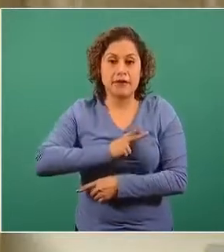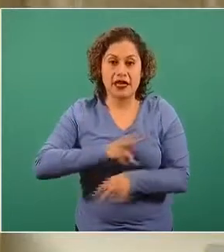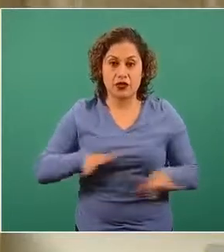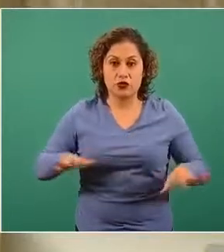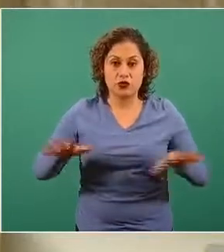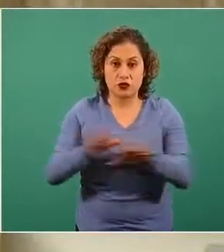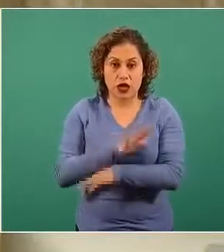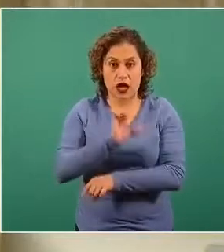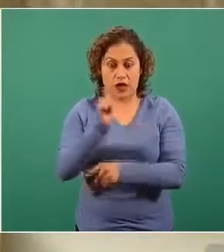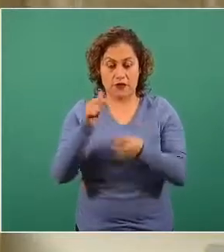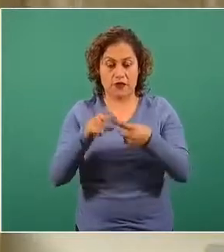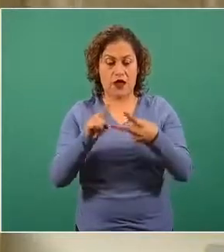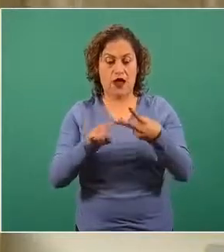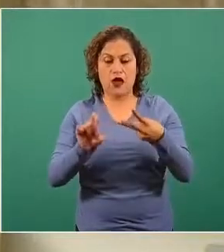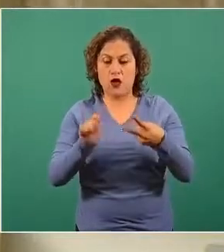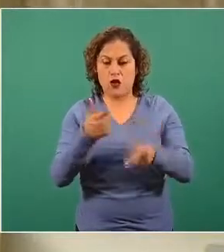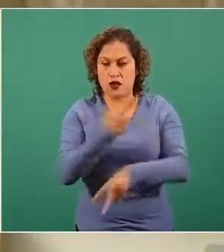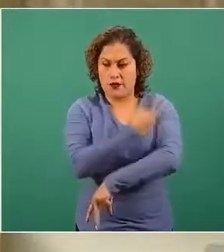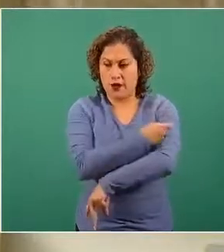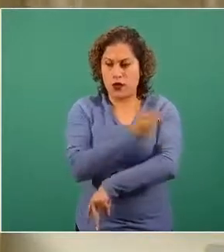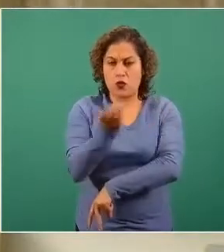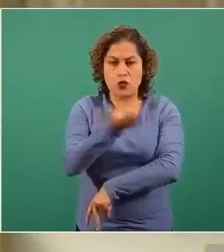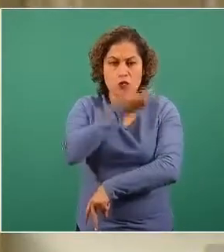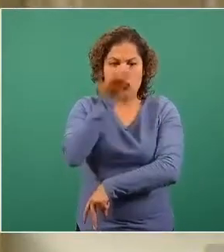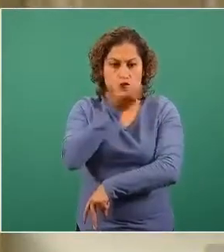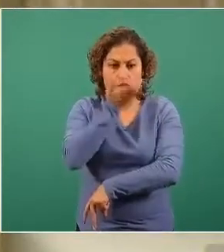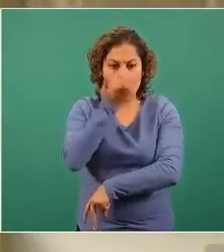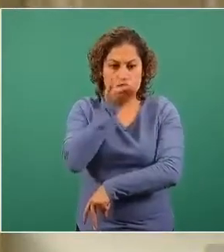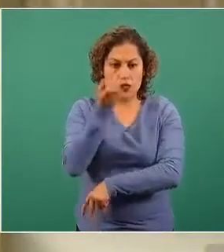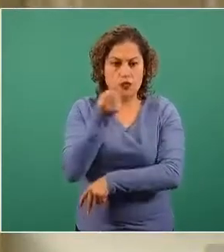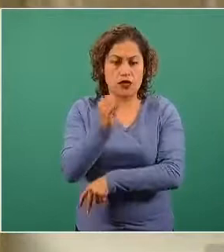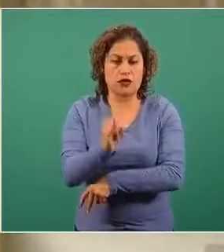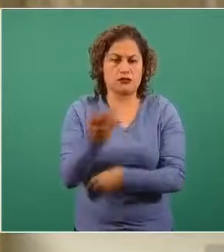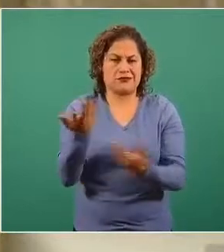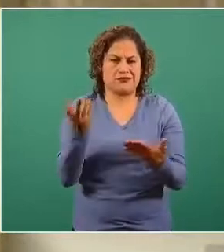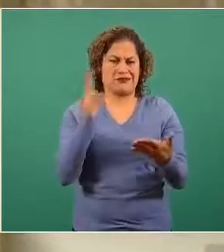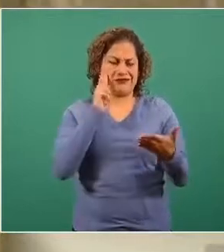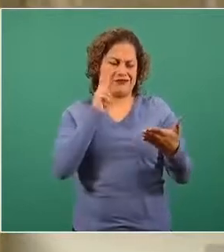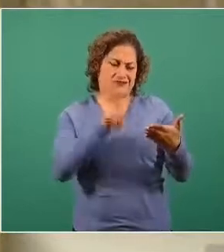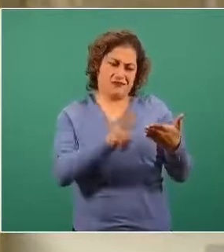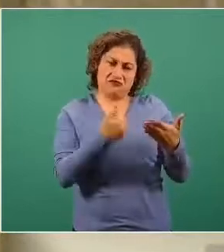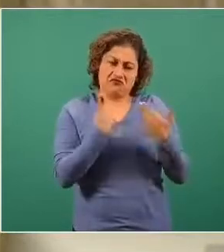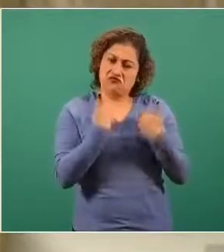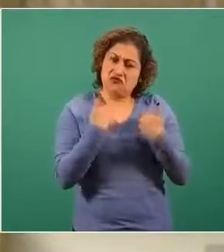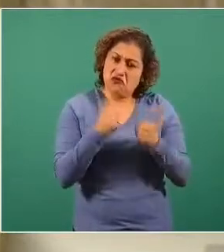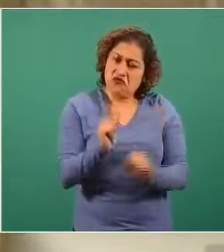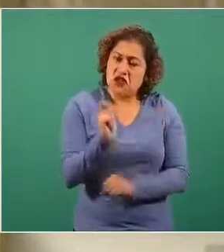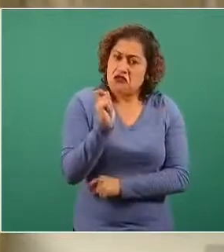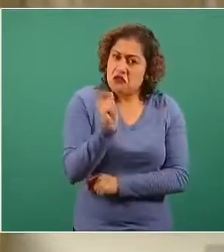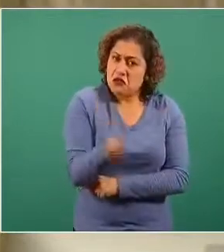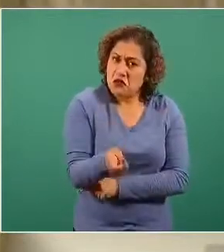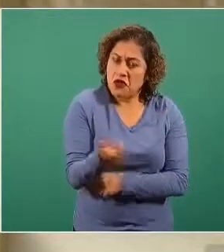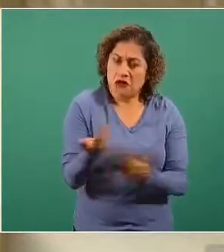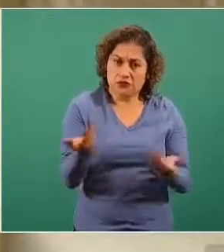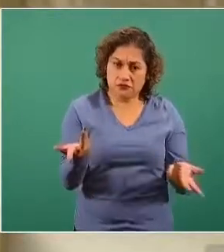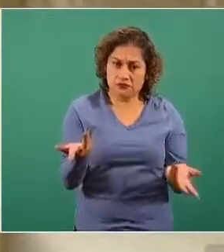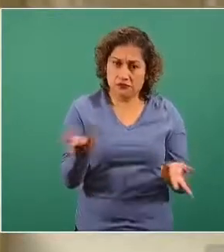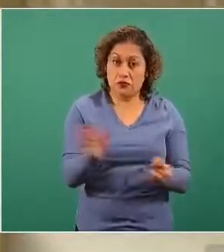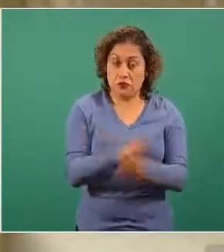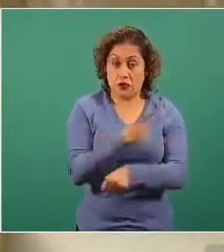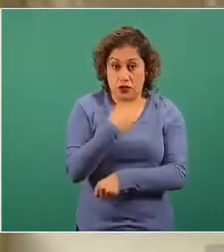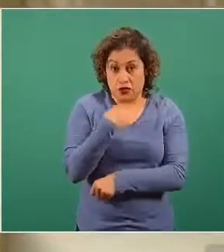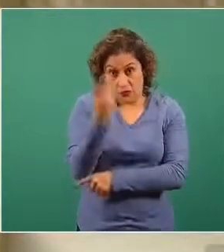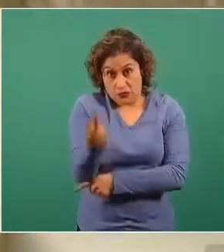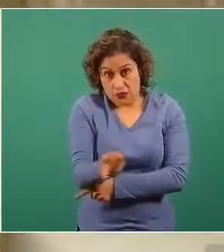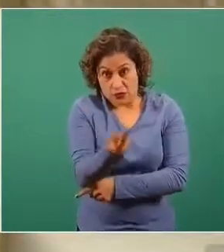vacuna pusieron método tradicional, cosa que igual no tenemos idea de qué significa, pero sí quisiera preguntarle